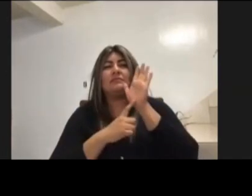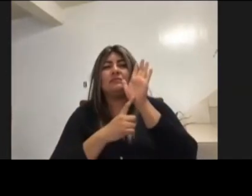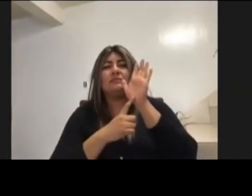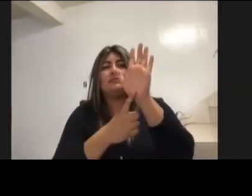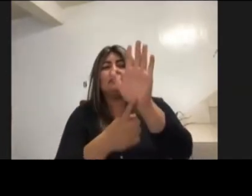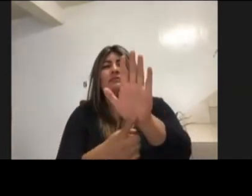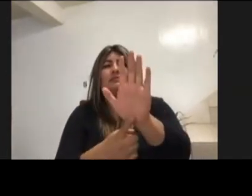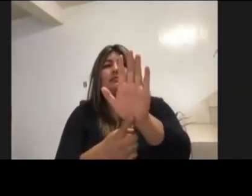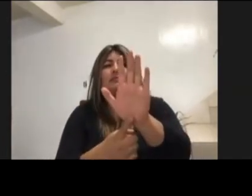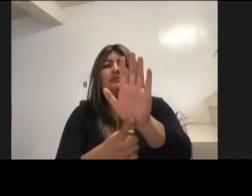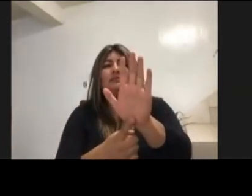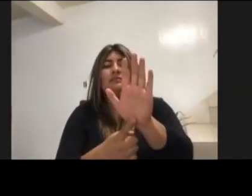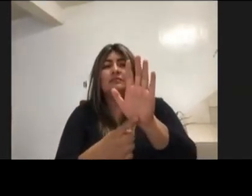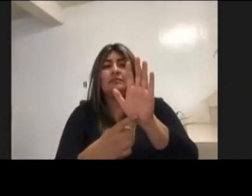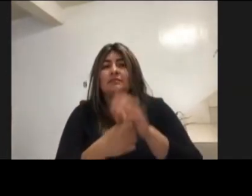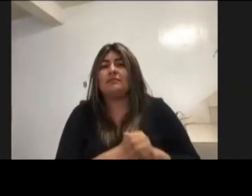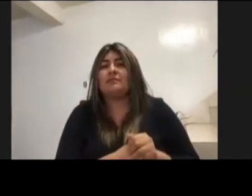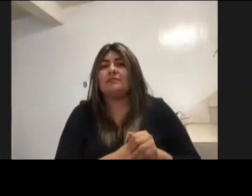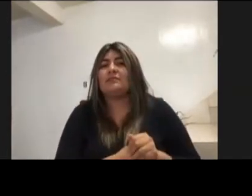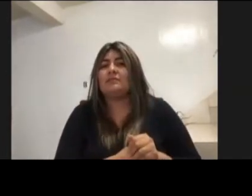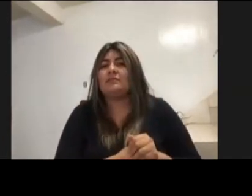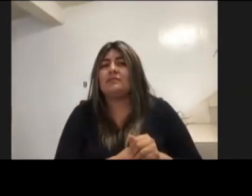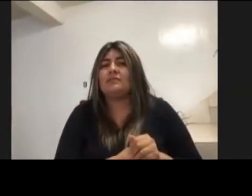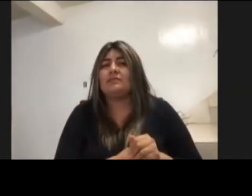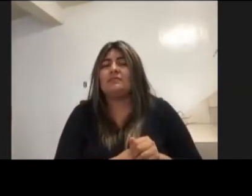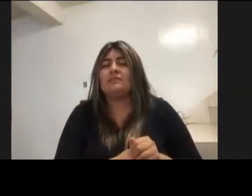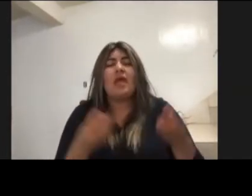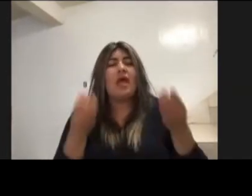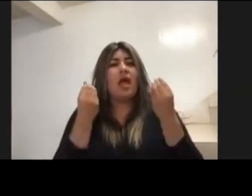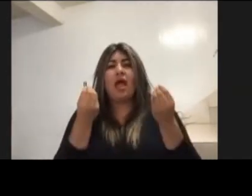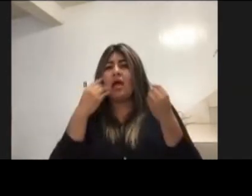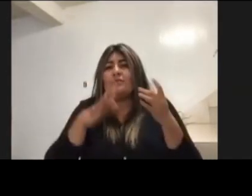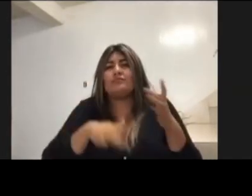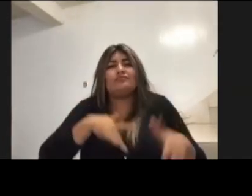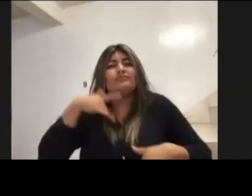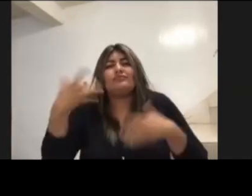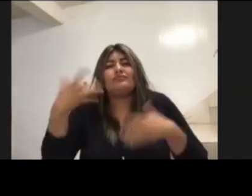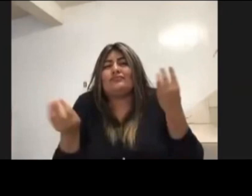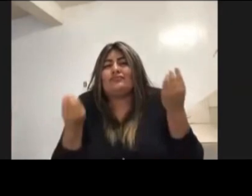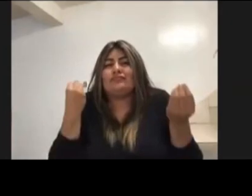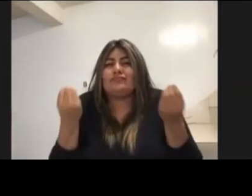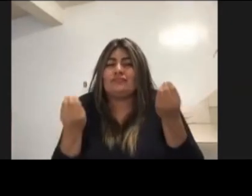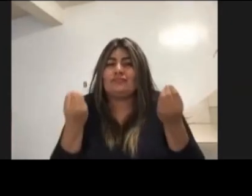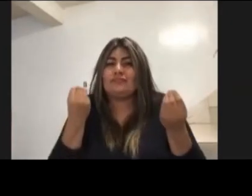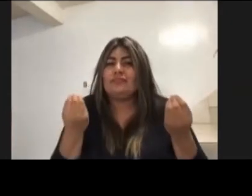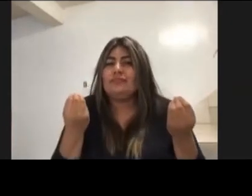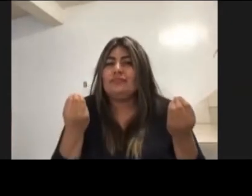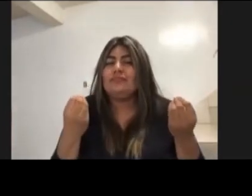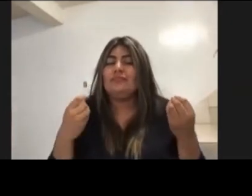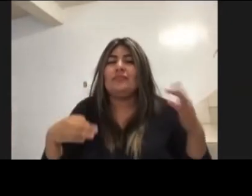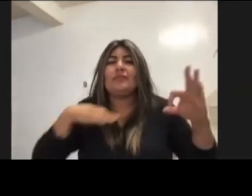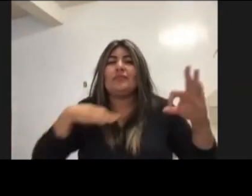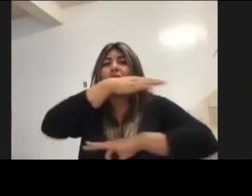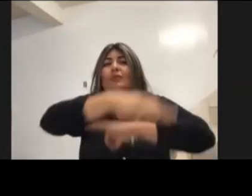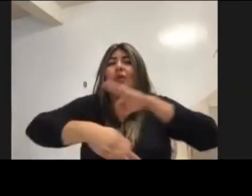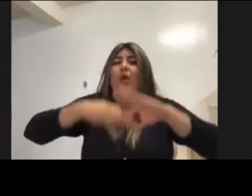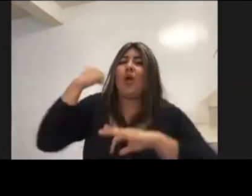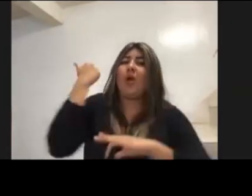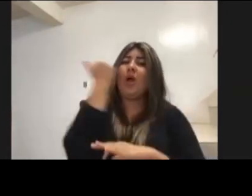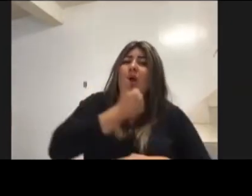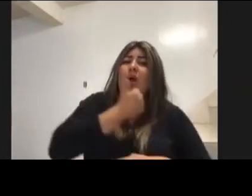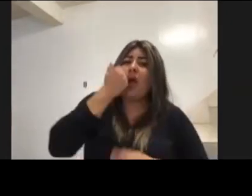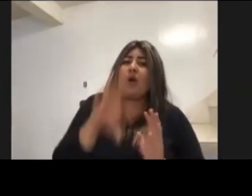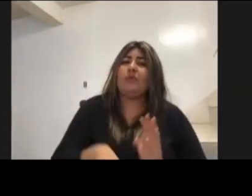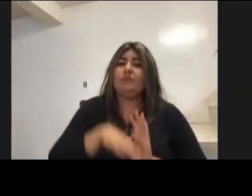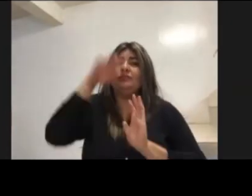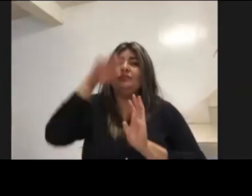experiencia verdaderamente emocionante. Es decir, los alumnos crecen todos,